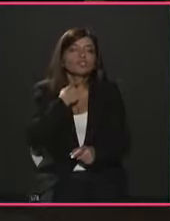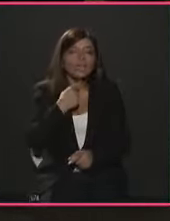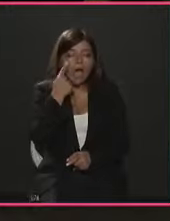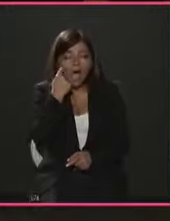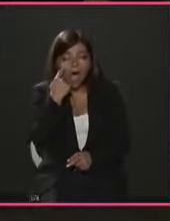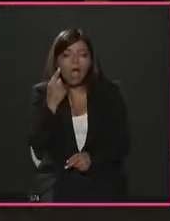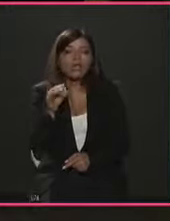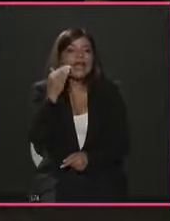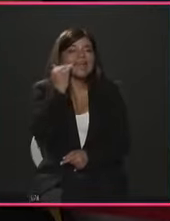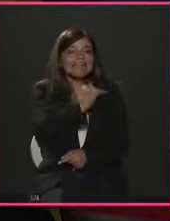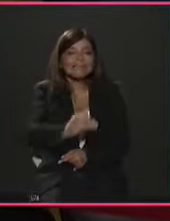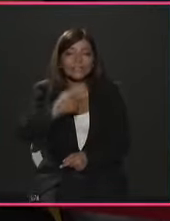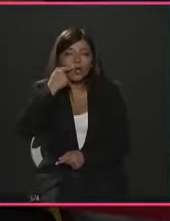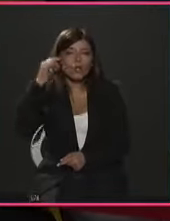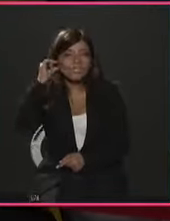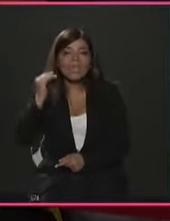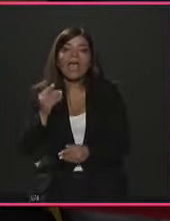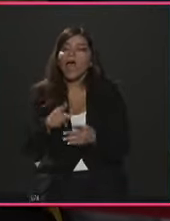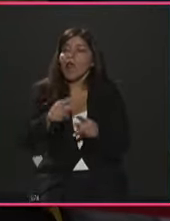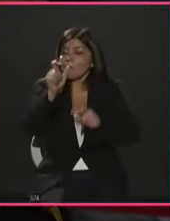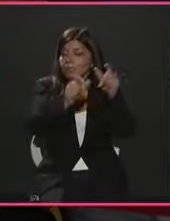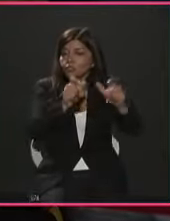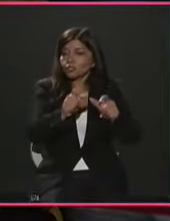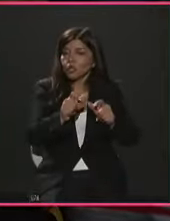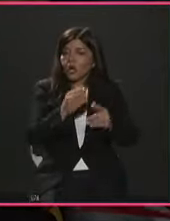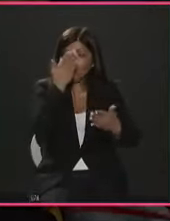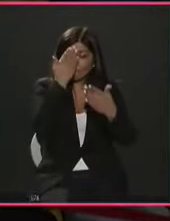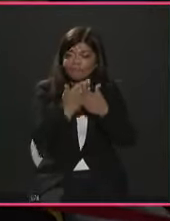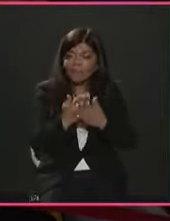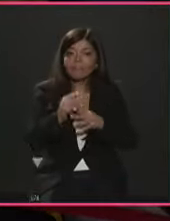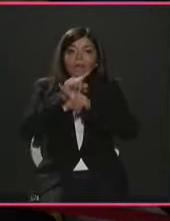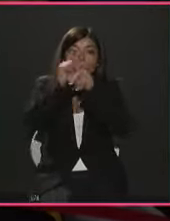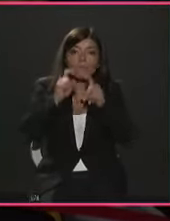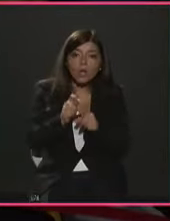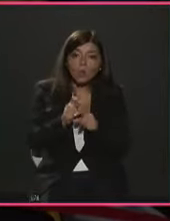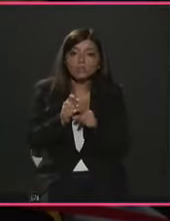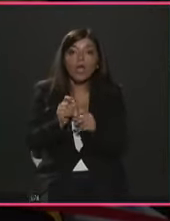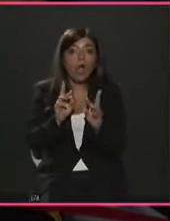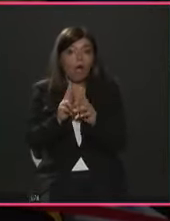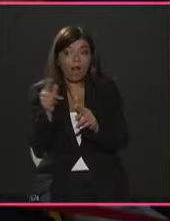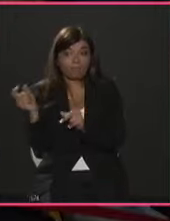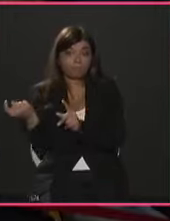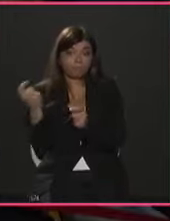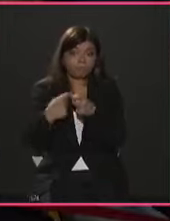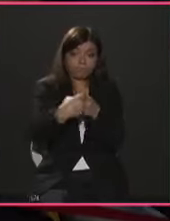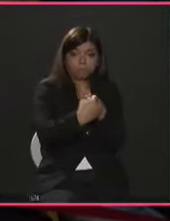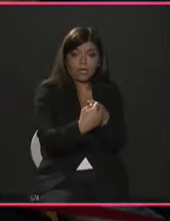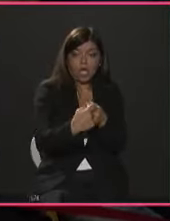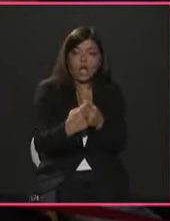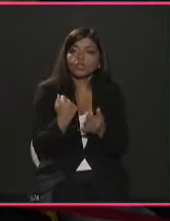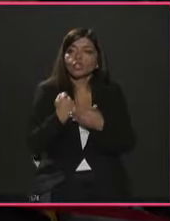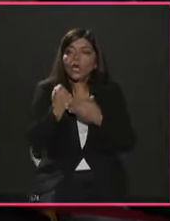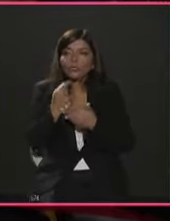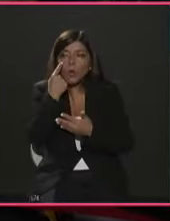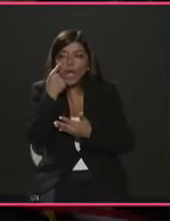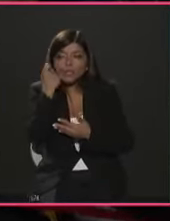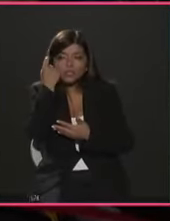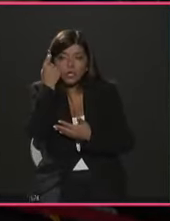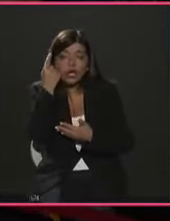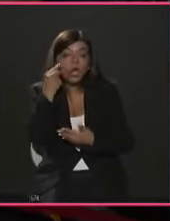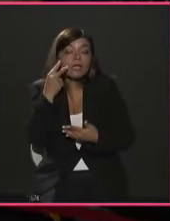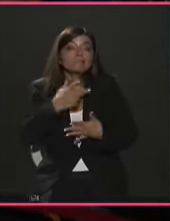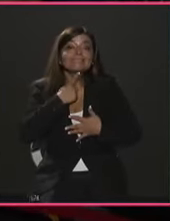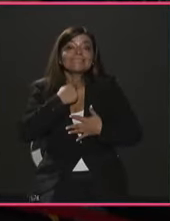curiosos los niños y las niñas la gente que está cotidianamente enfrentada a preguntas que ojalá eh eh nos ayude con su conocimiento y con su